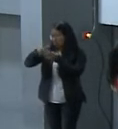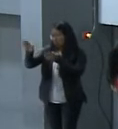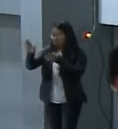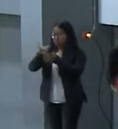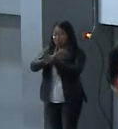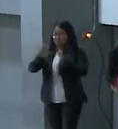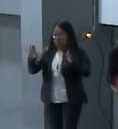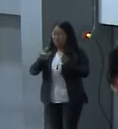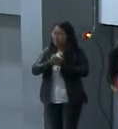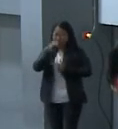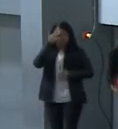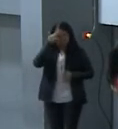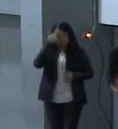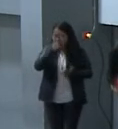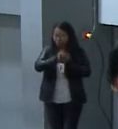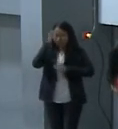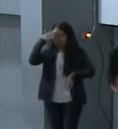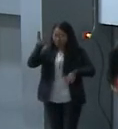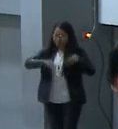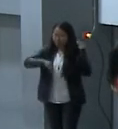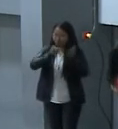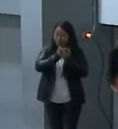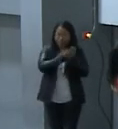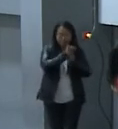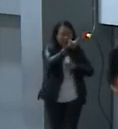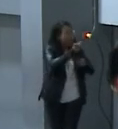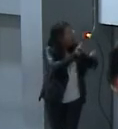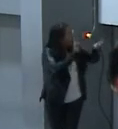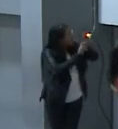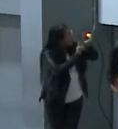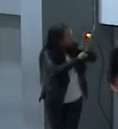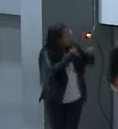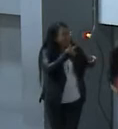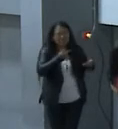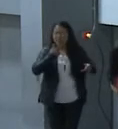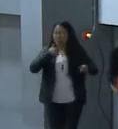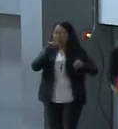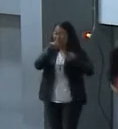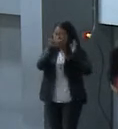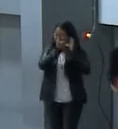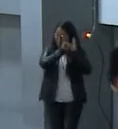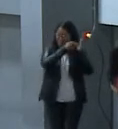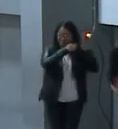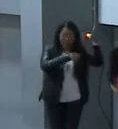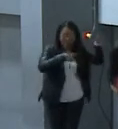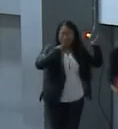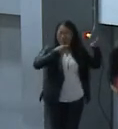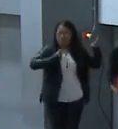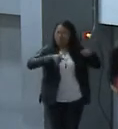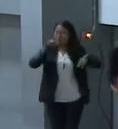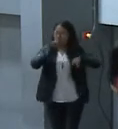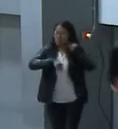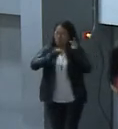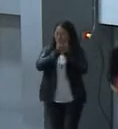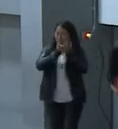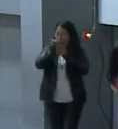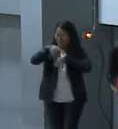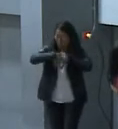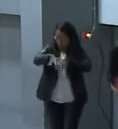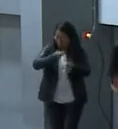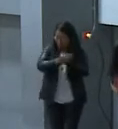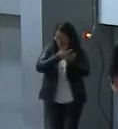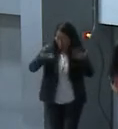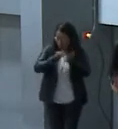que no es coherente con el punto 3, que llama a no tomar represalias por posibles eventos de movilización